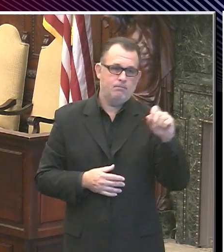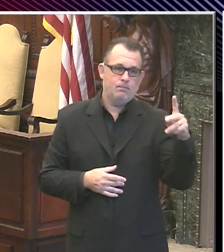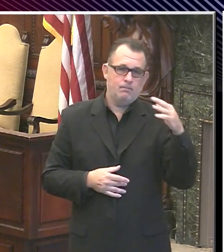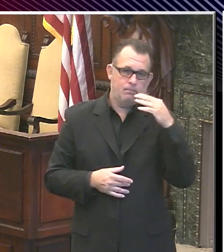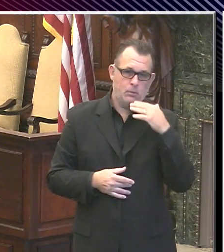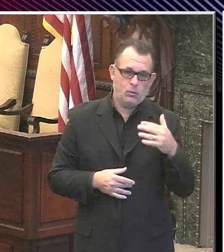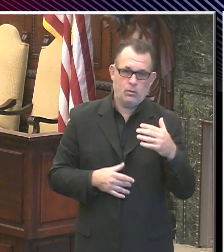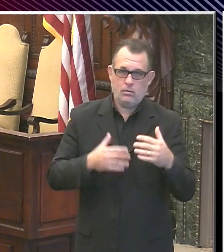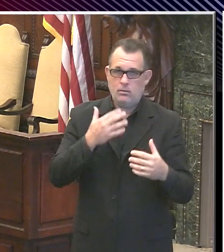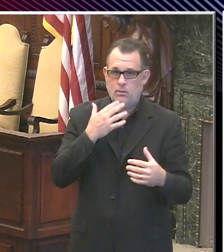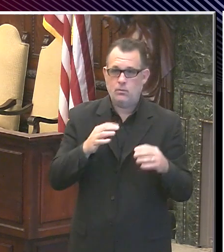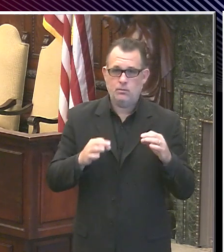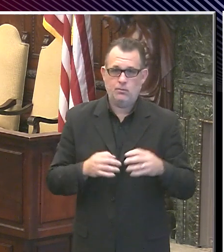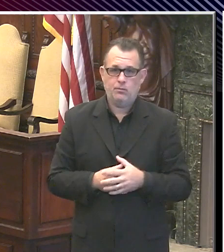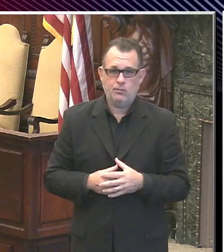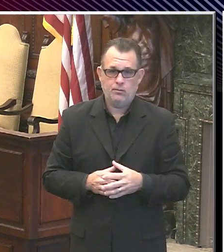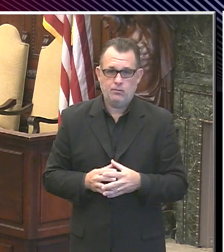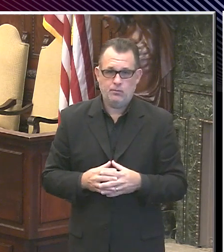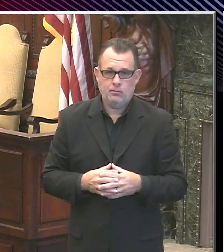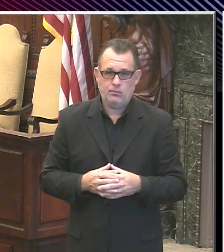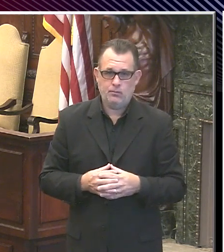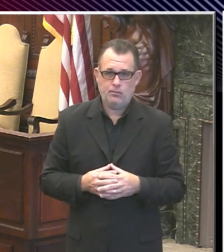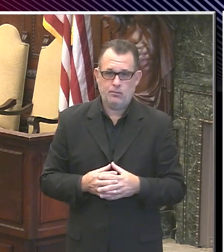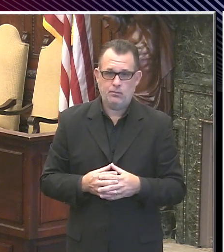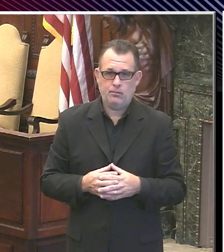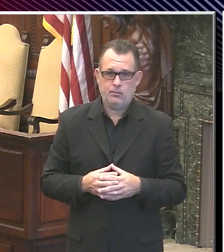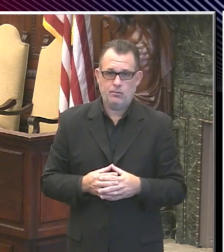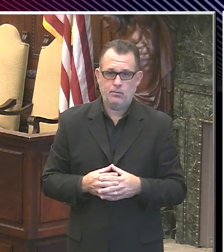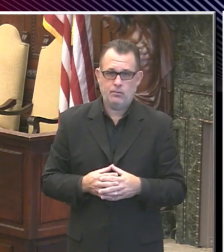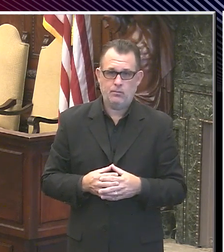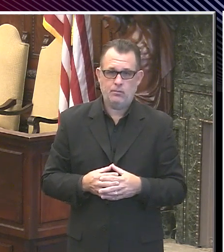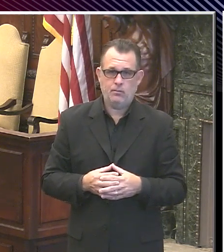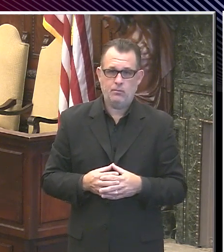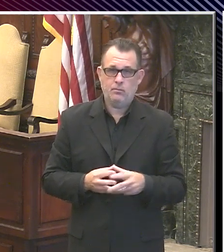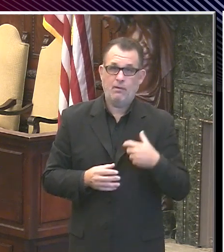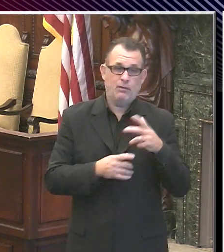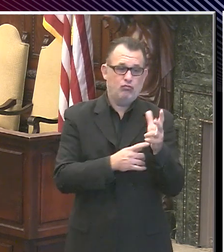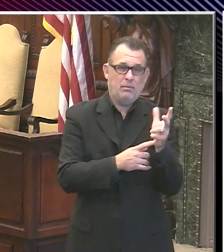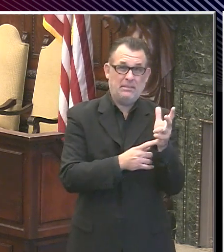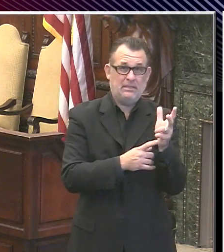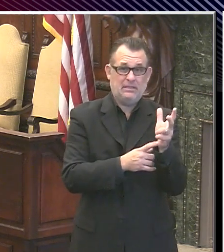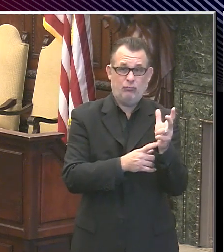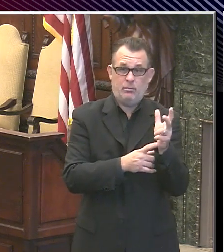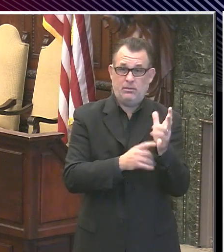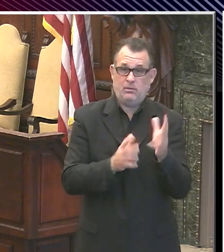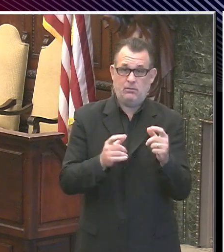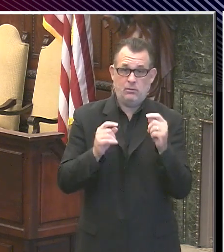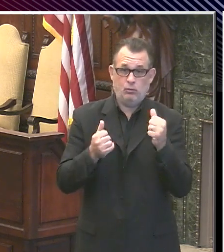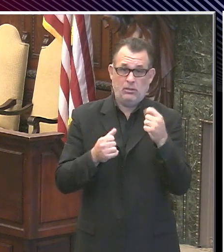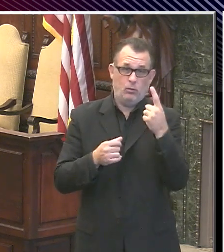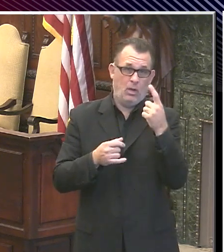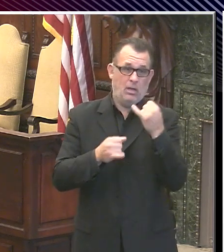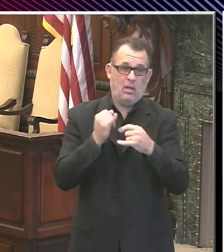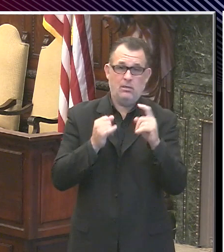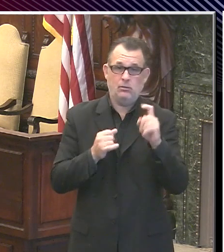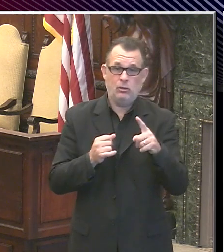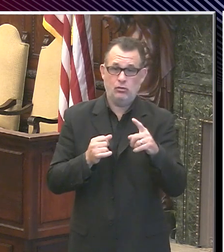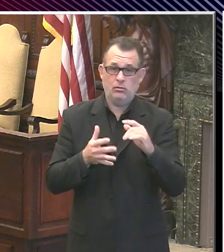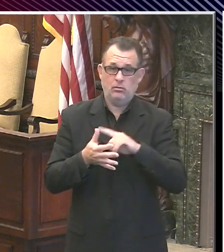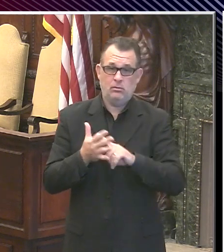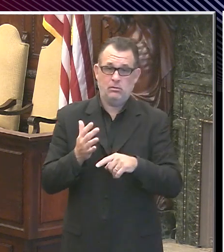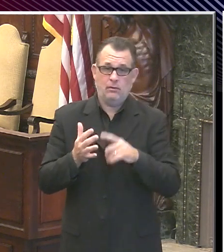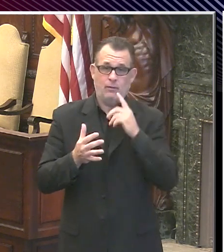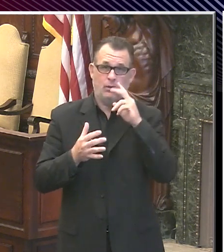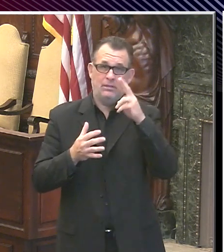you, Natasha. We have just 3 minutes left. Let's go quickly to one question each for a second round.